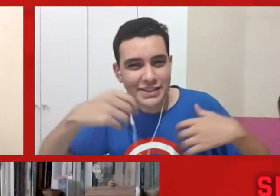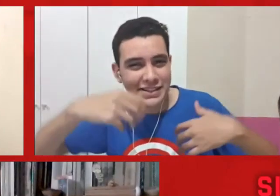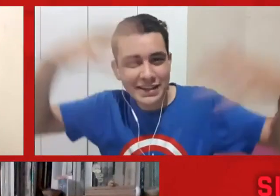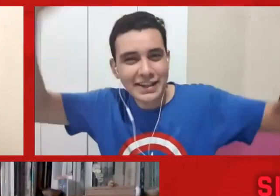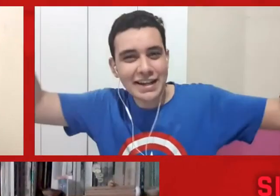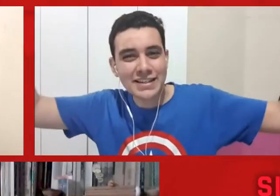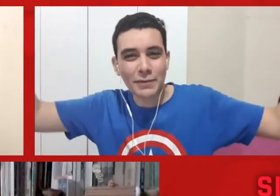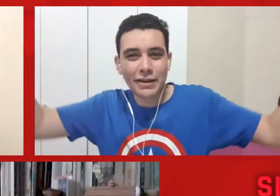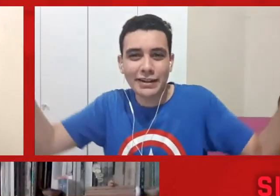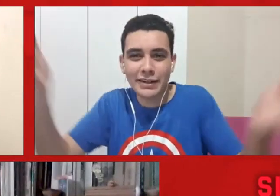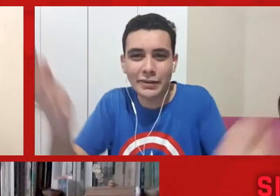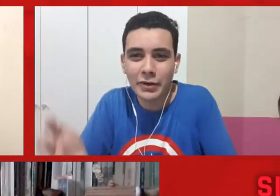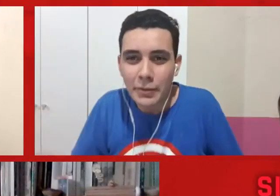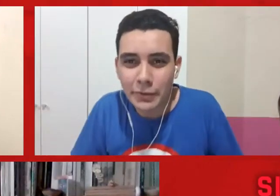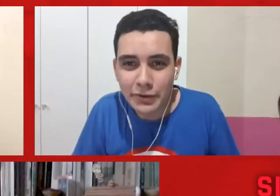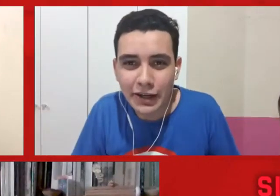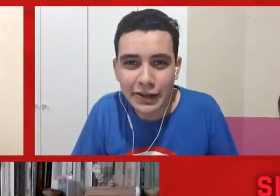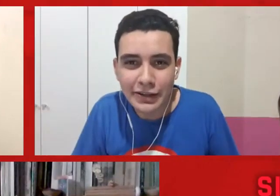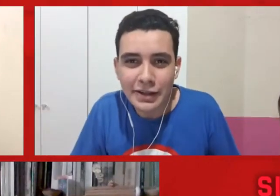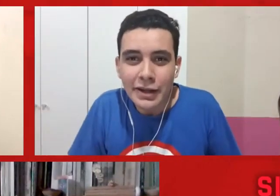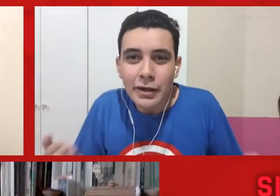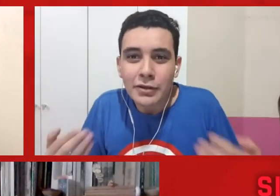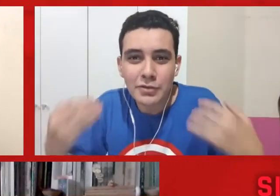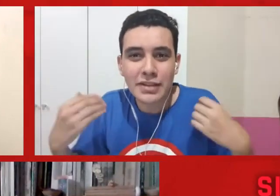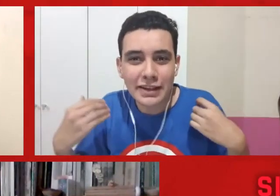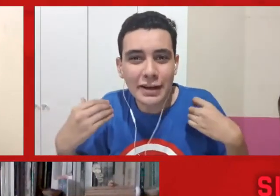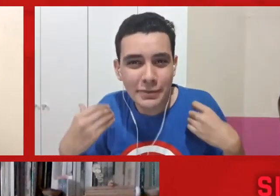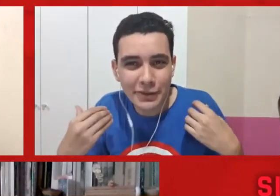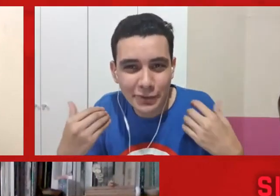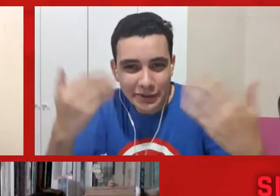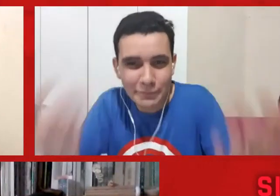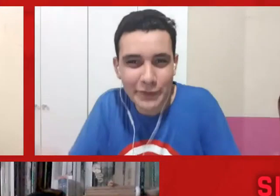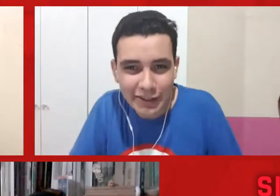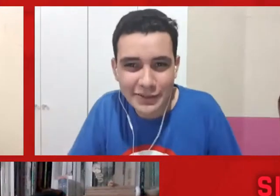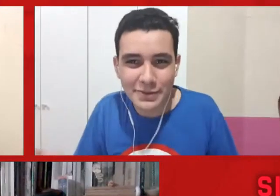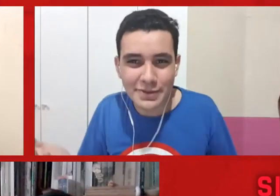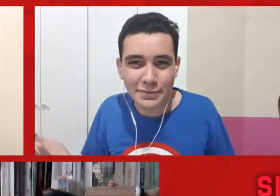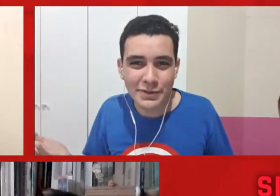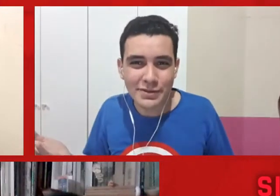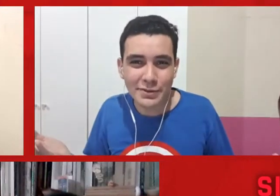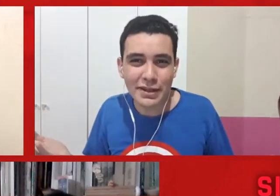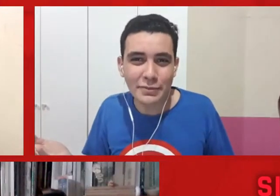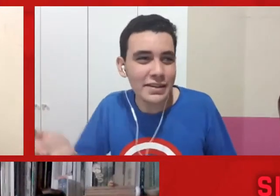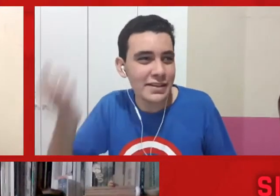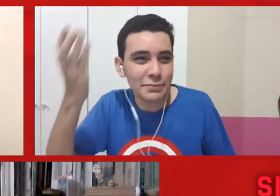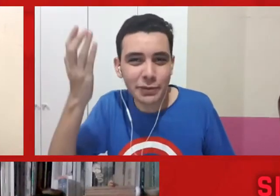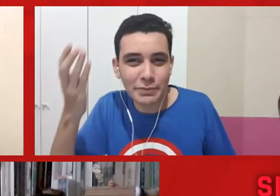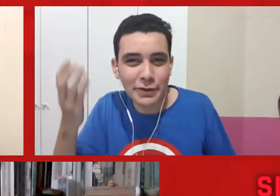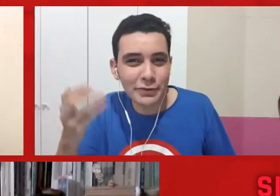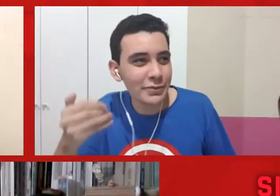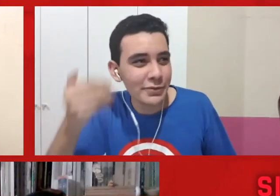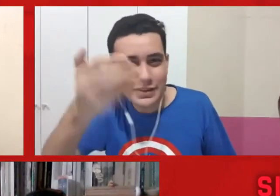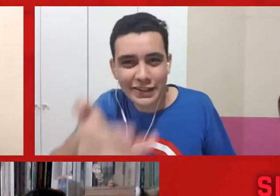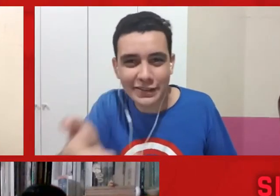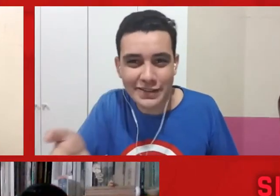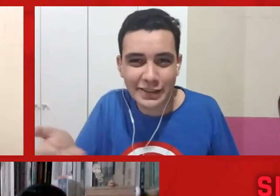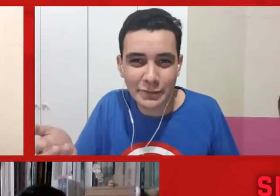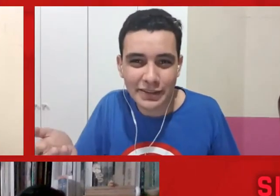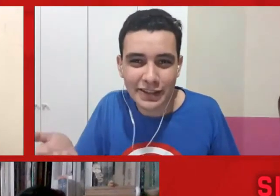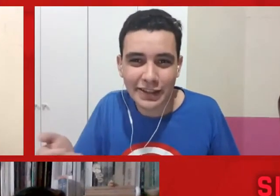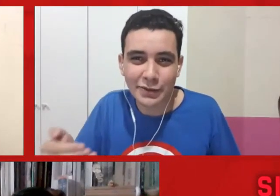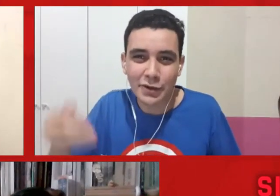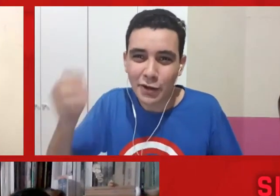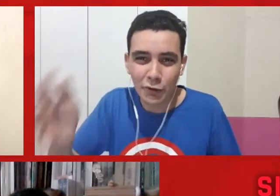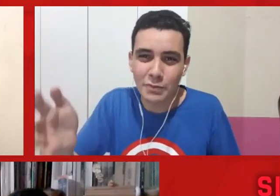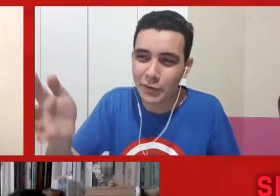Televisa, ¿no?, quien andaba promocionando Bécalos, por cierto, muy profundamente asociado a Claudia X González, al Teletón